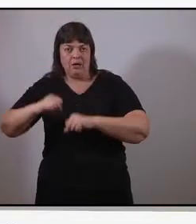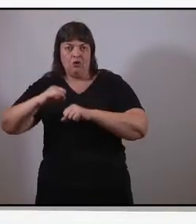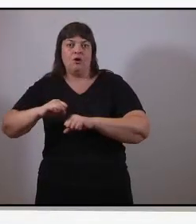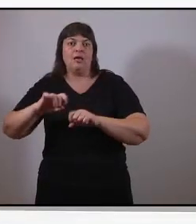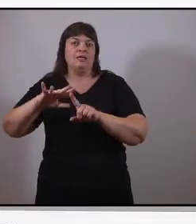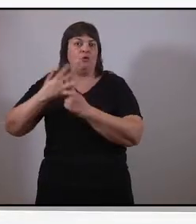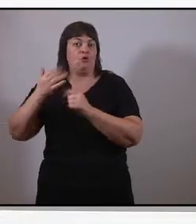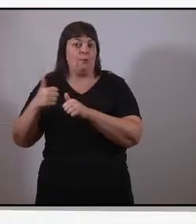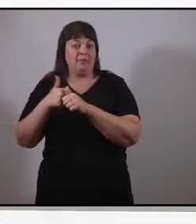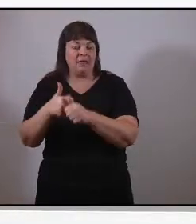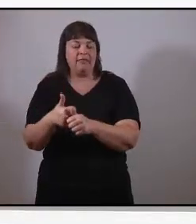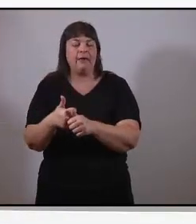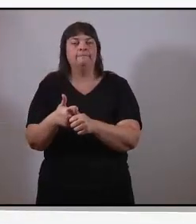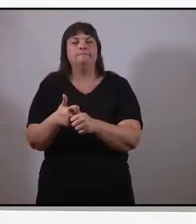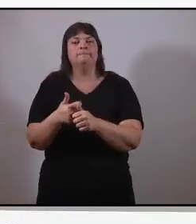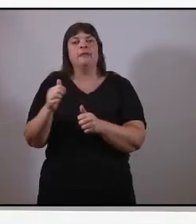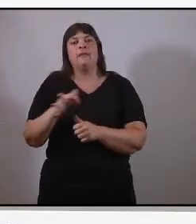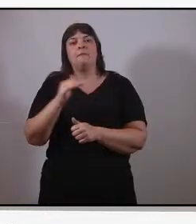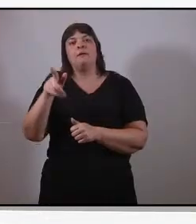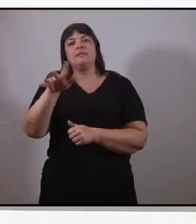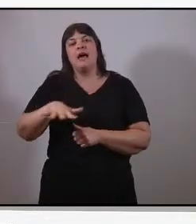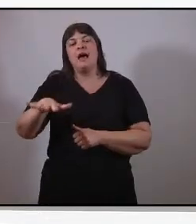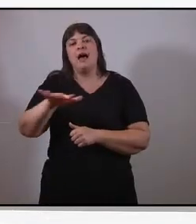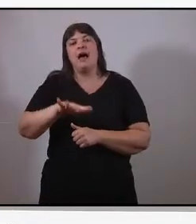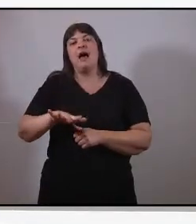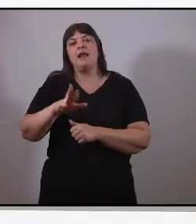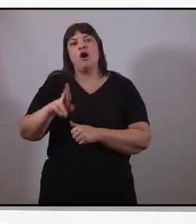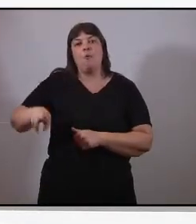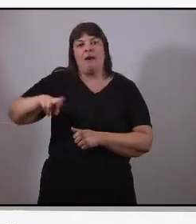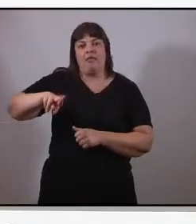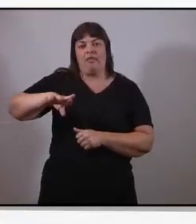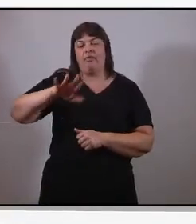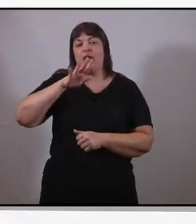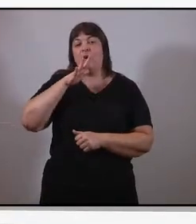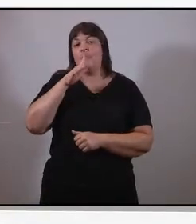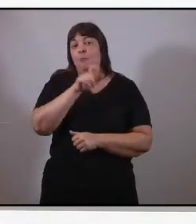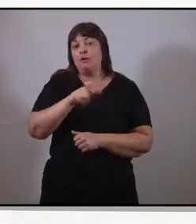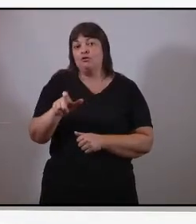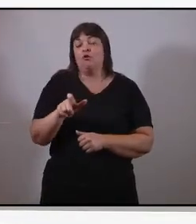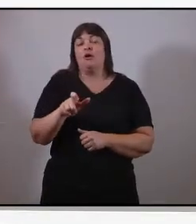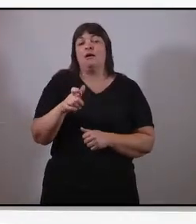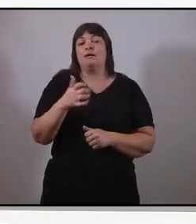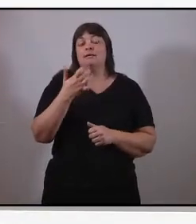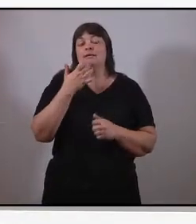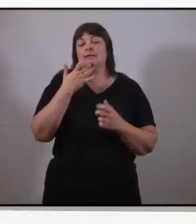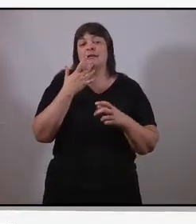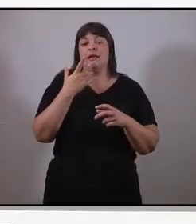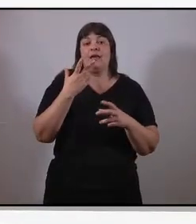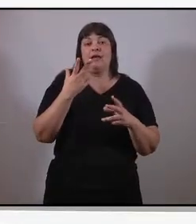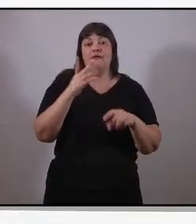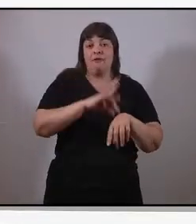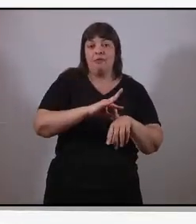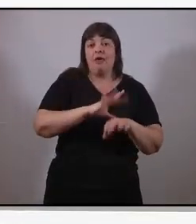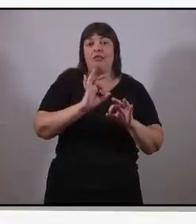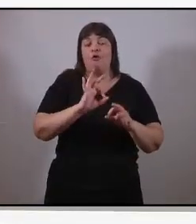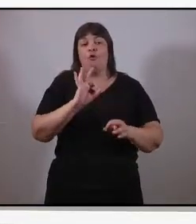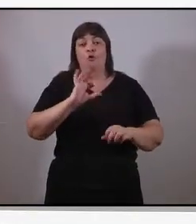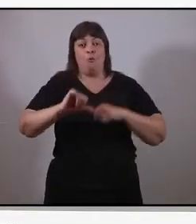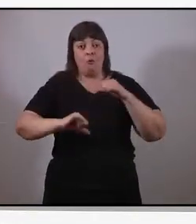de dependencia y de un área de convalecencia para quienes, tras una enfermedad o tras una